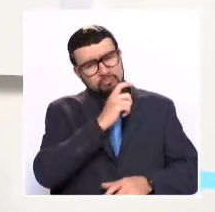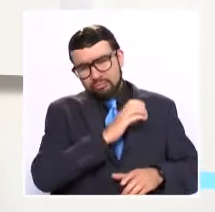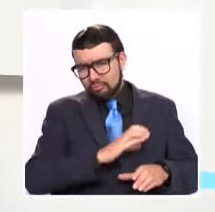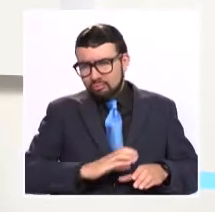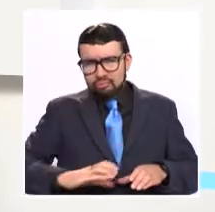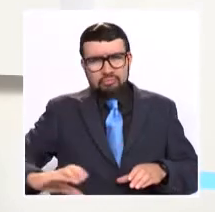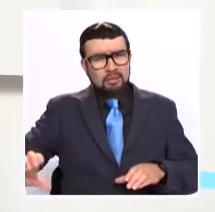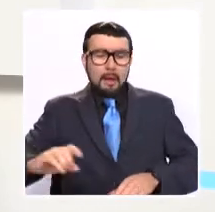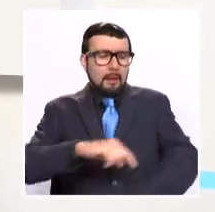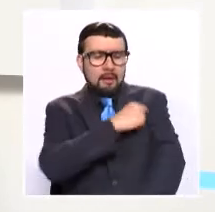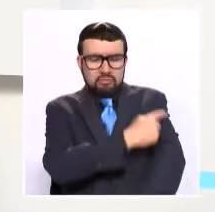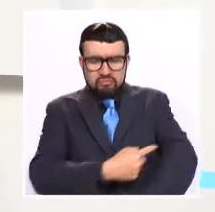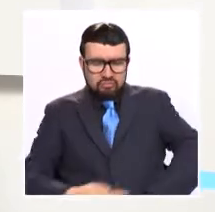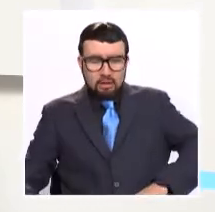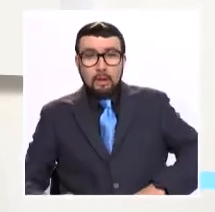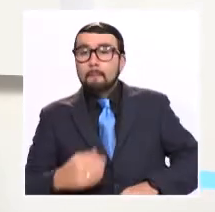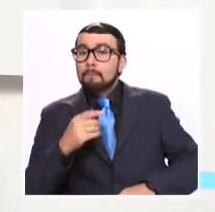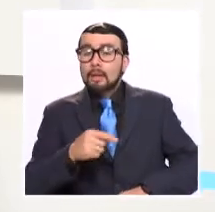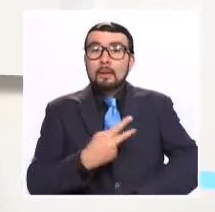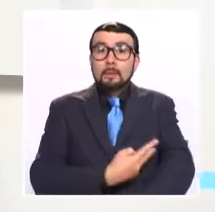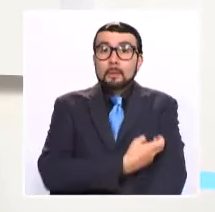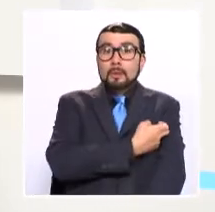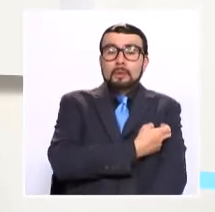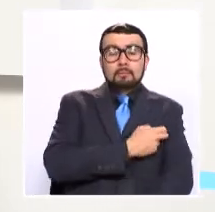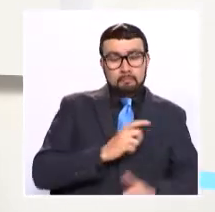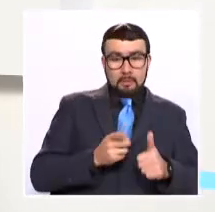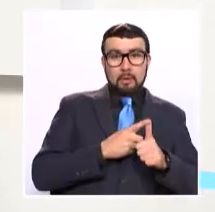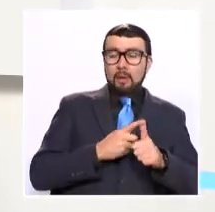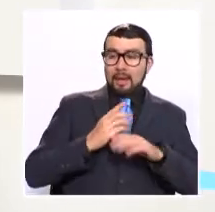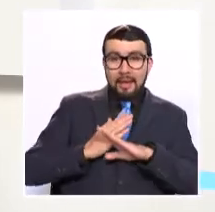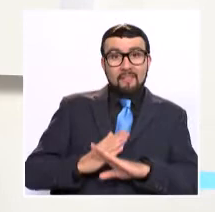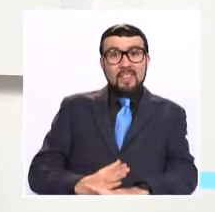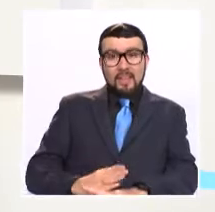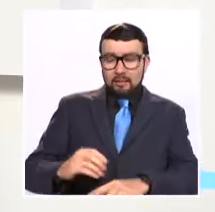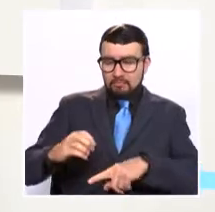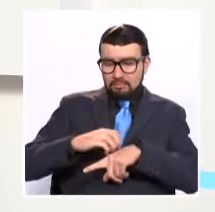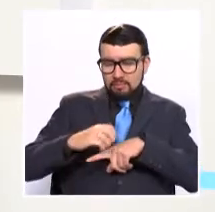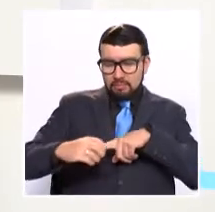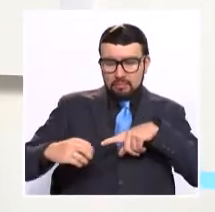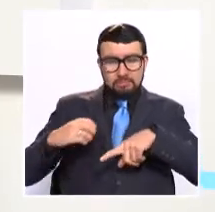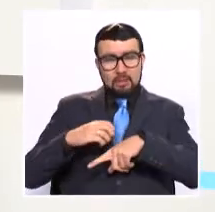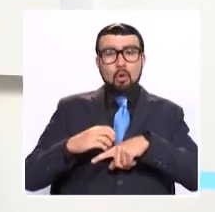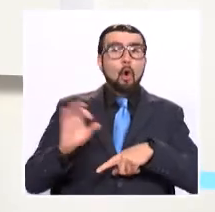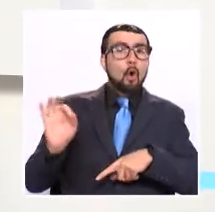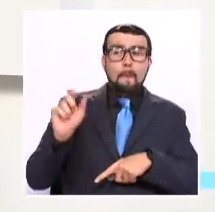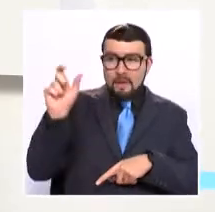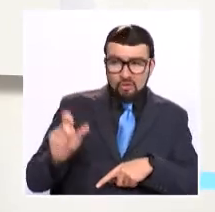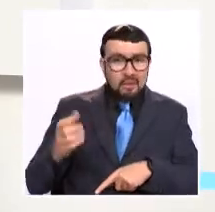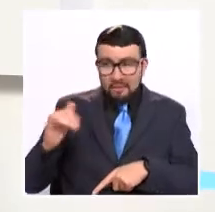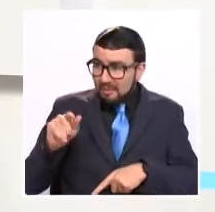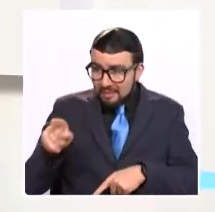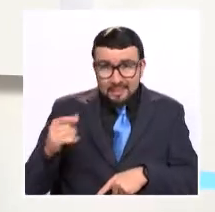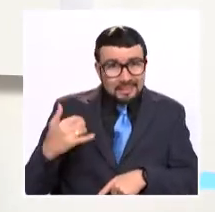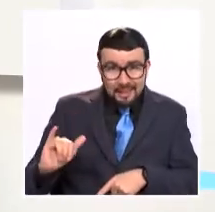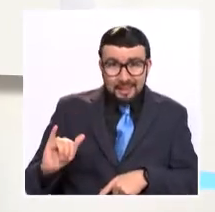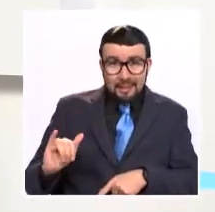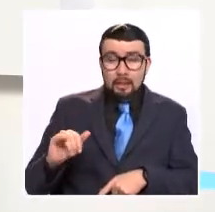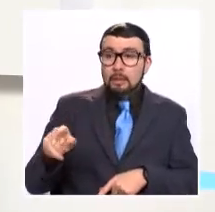nervio. Entonces la vacuna lo que hace es prevenir la aparición del herpes zóster, y en la persona que ya tuvo herpes zóster y se